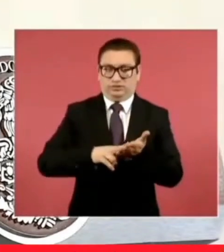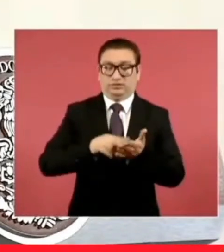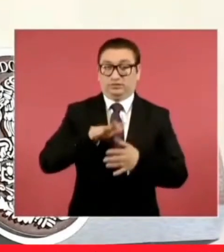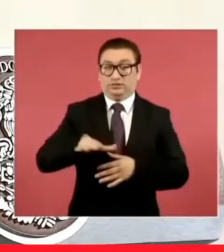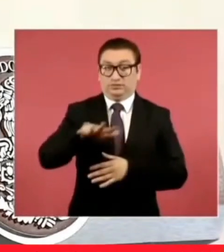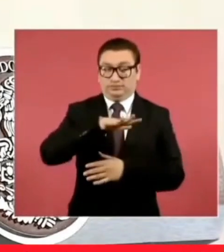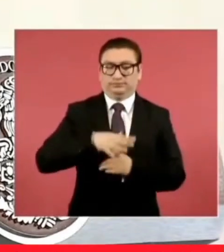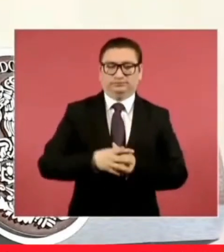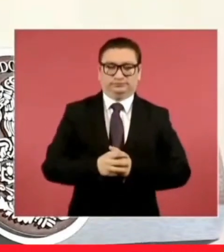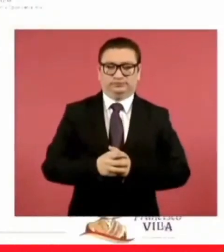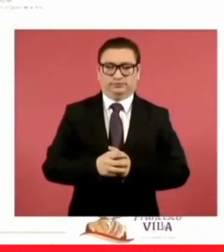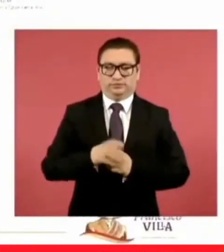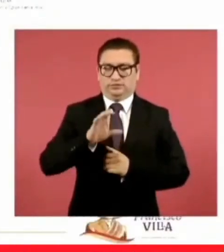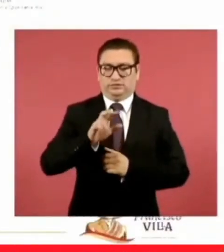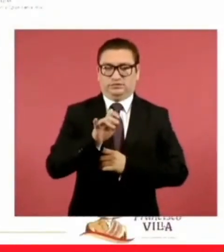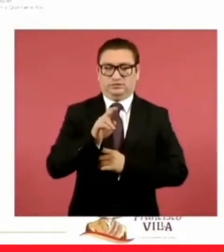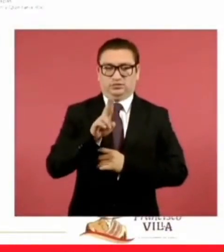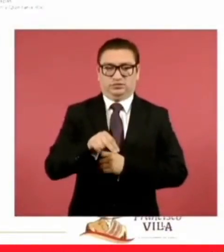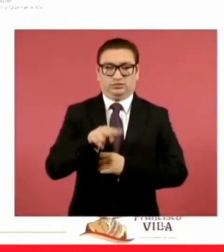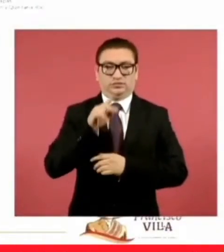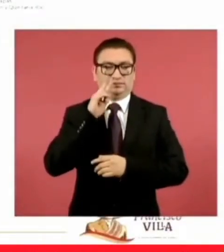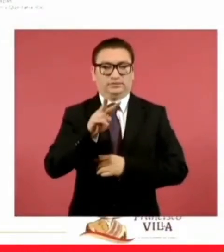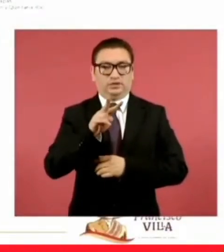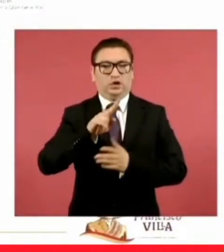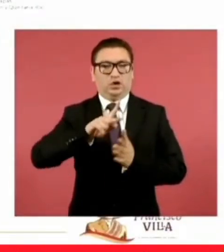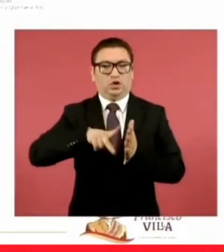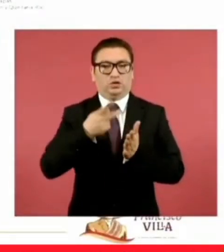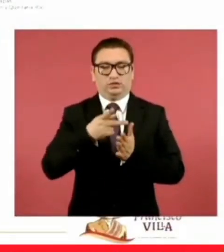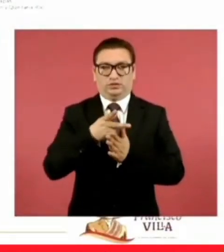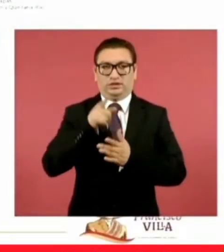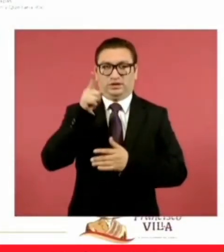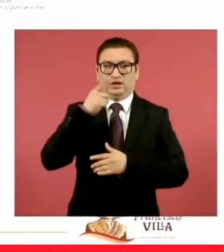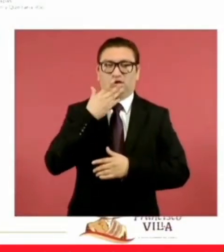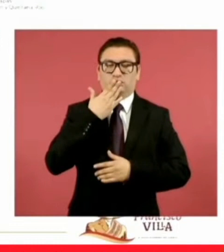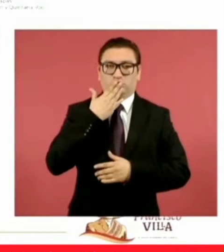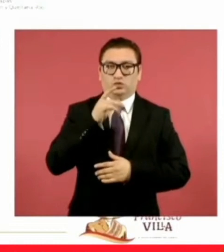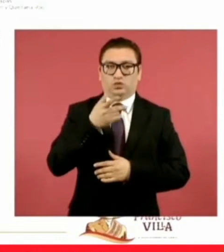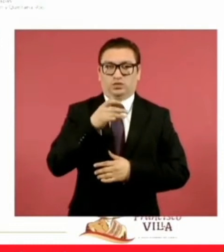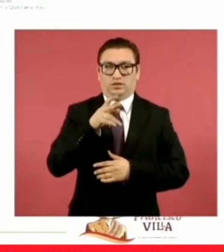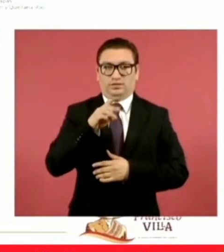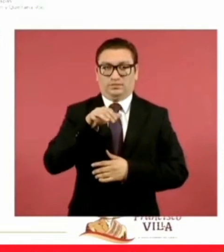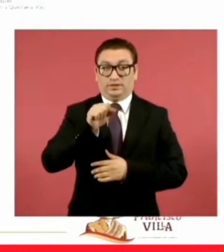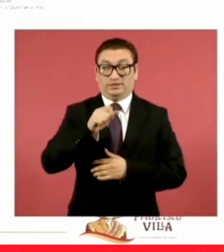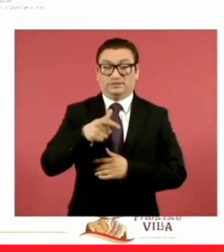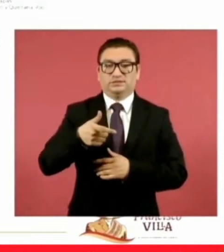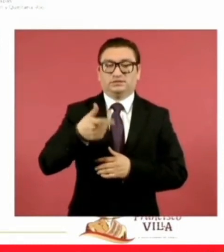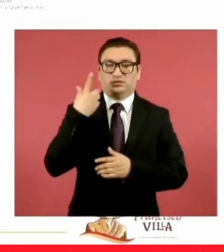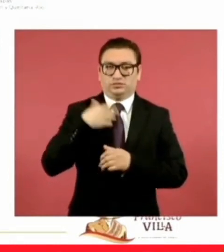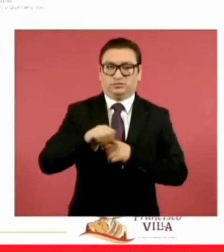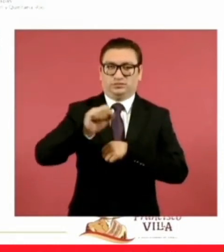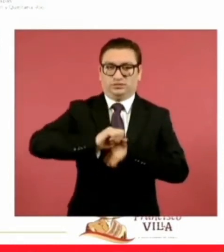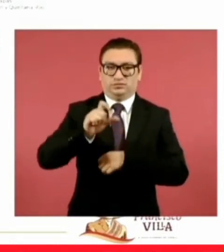tenemos en esta ocasión a Chevron, que una vez más en Guaymas, Sonora, ofreció la semana pasada a